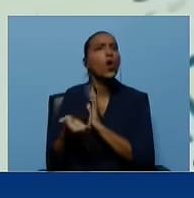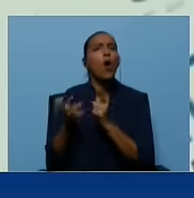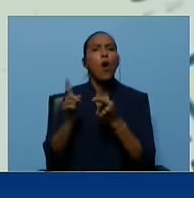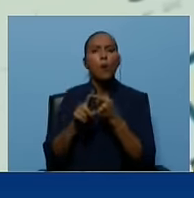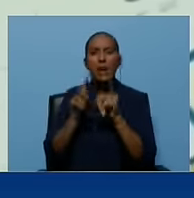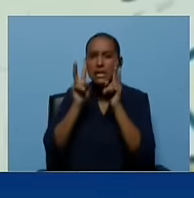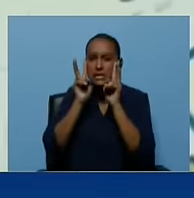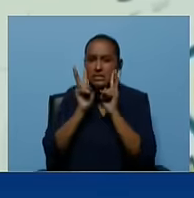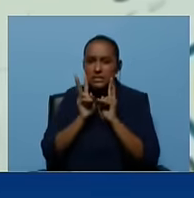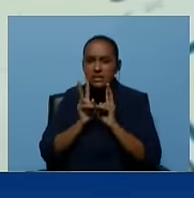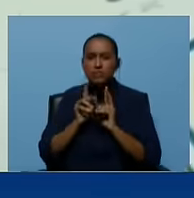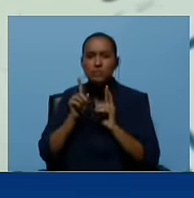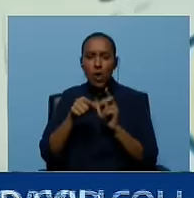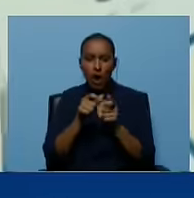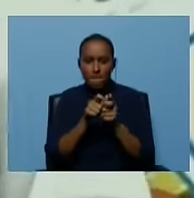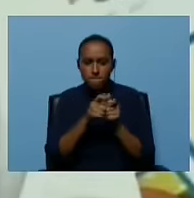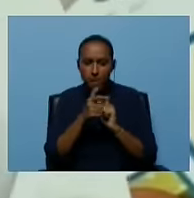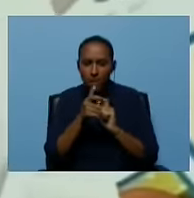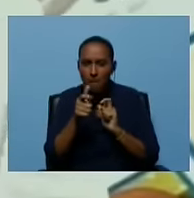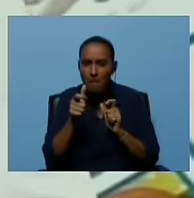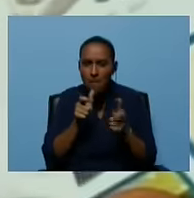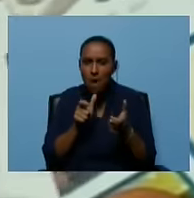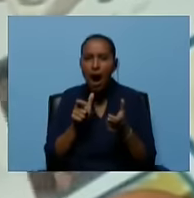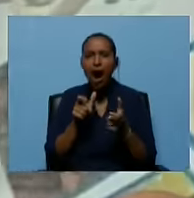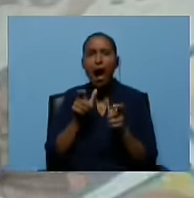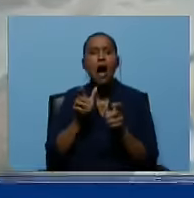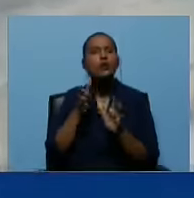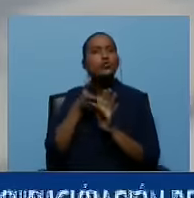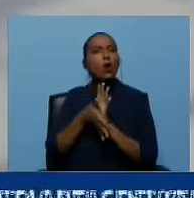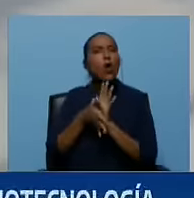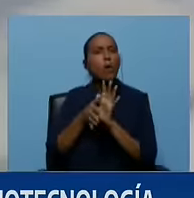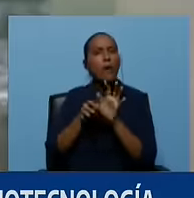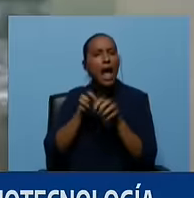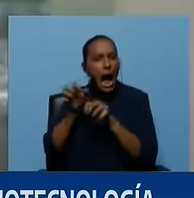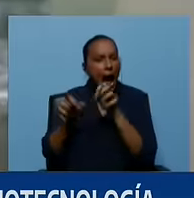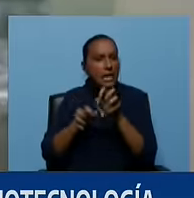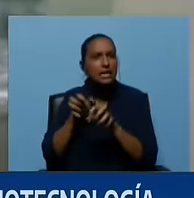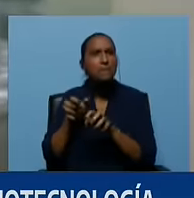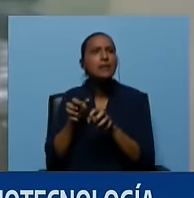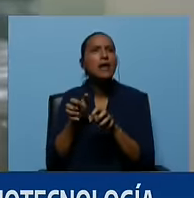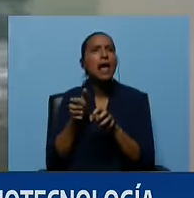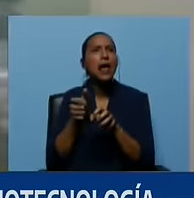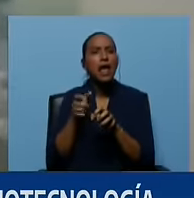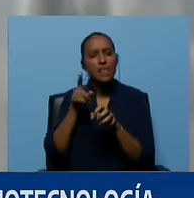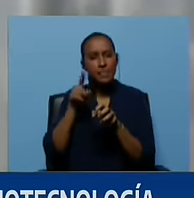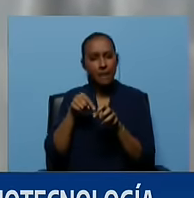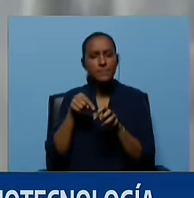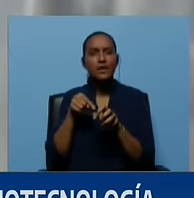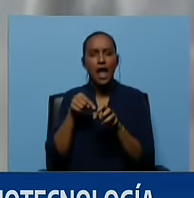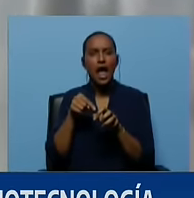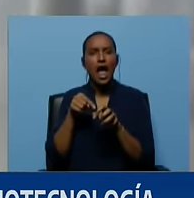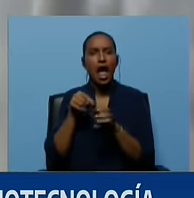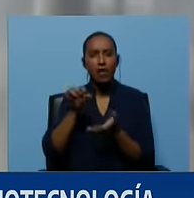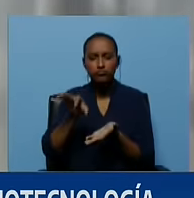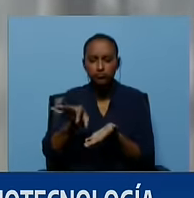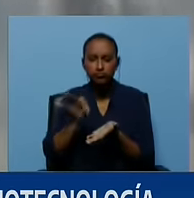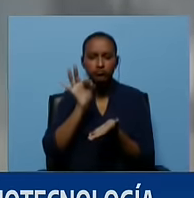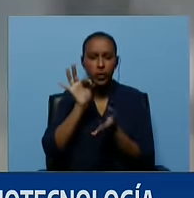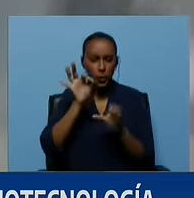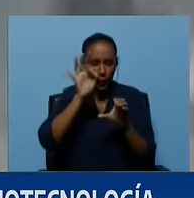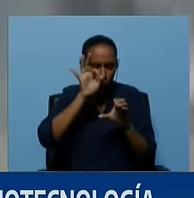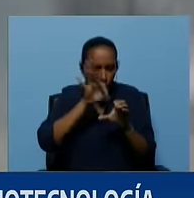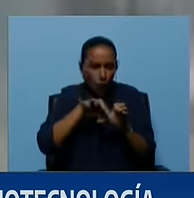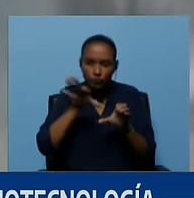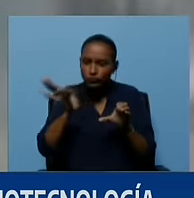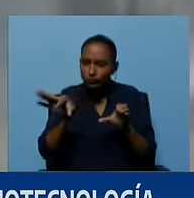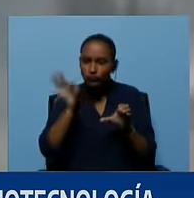y reproducción animal, así como también con la generación de medios de cultivos y el